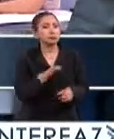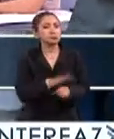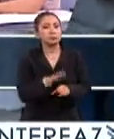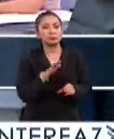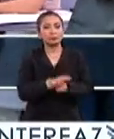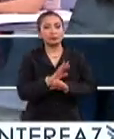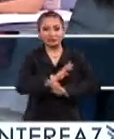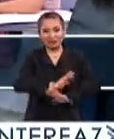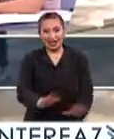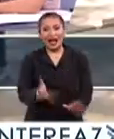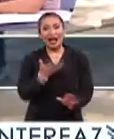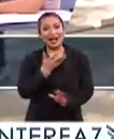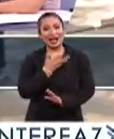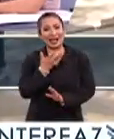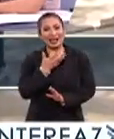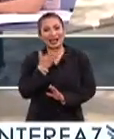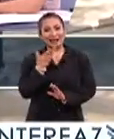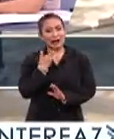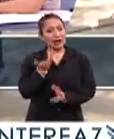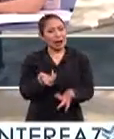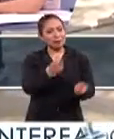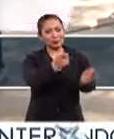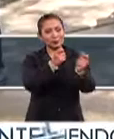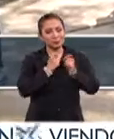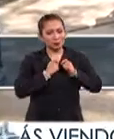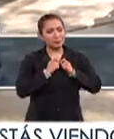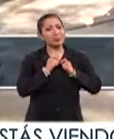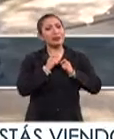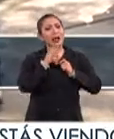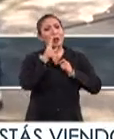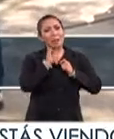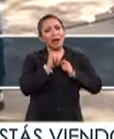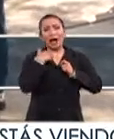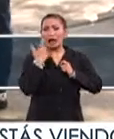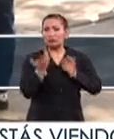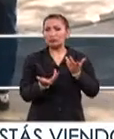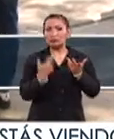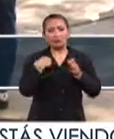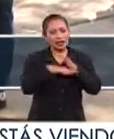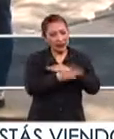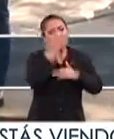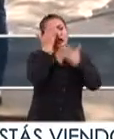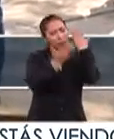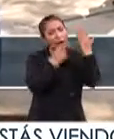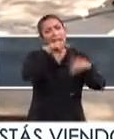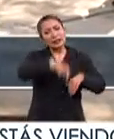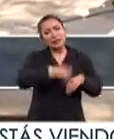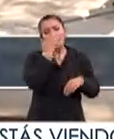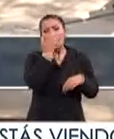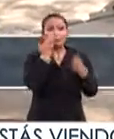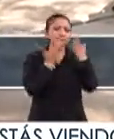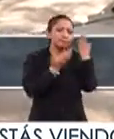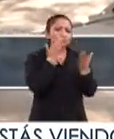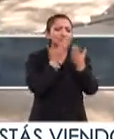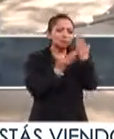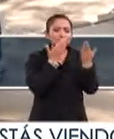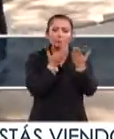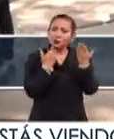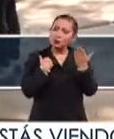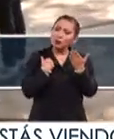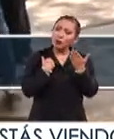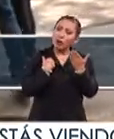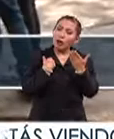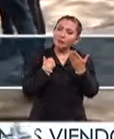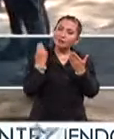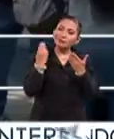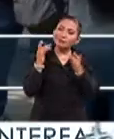es que una vez que ya tienes acceso, que ya estás en forma permanente, que te estás formando, necesitas entrar en